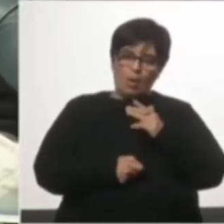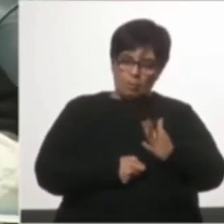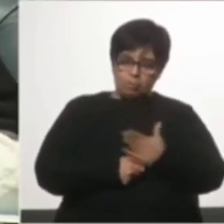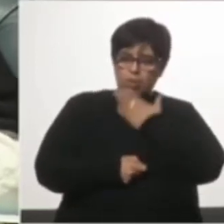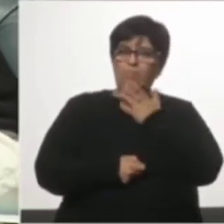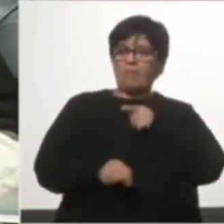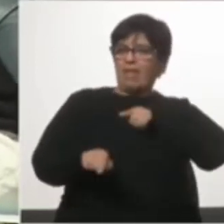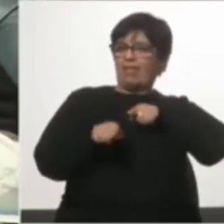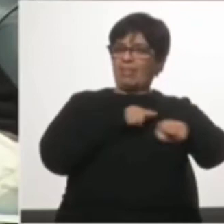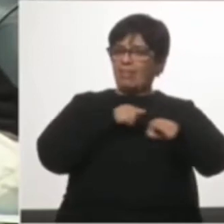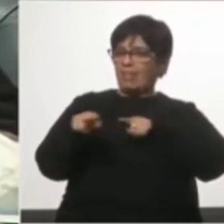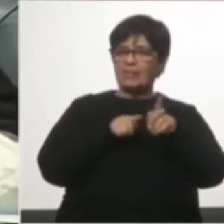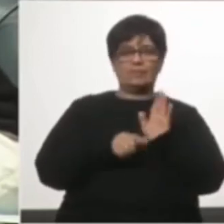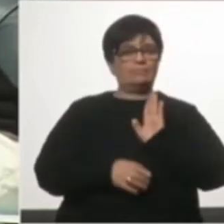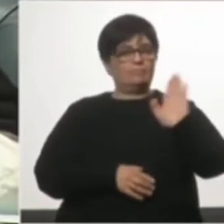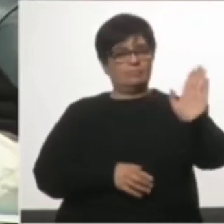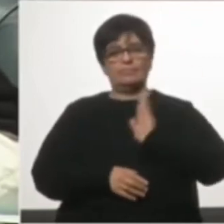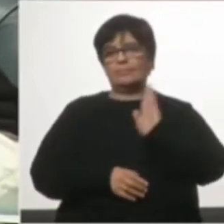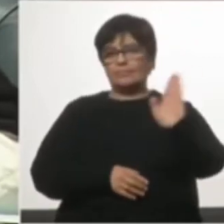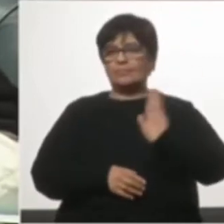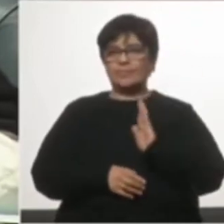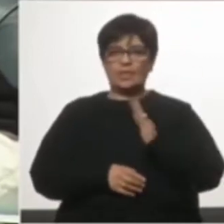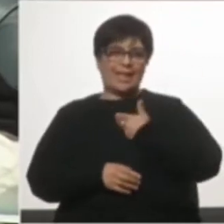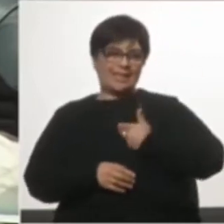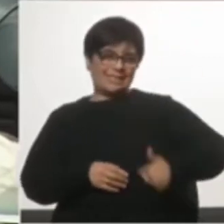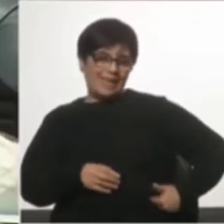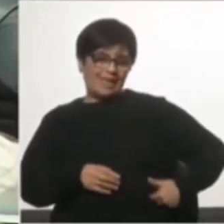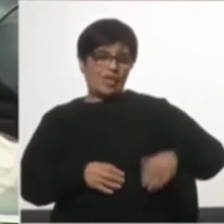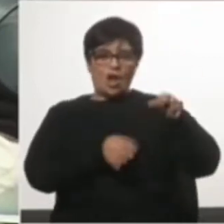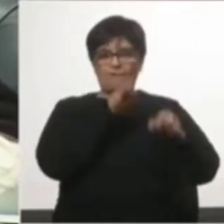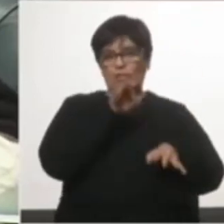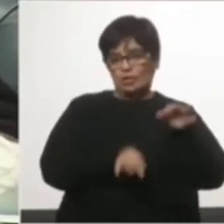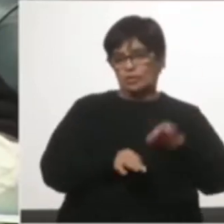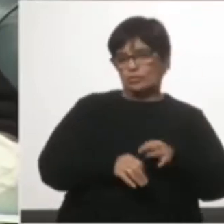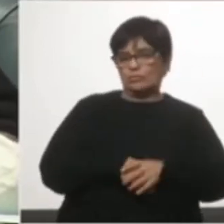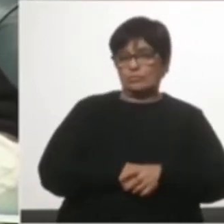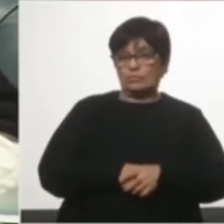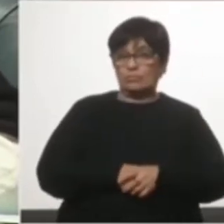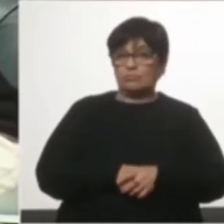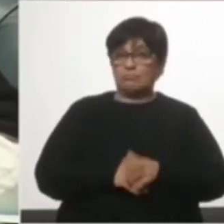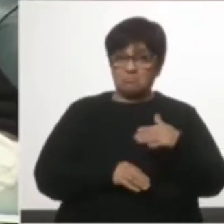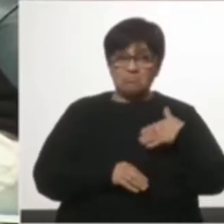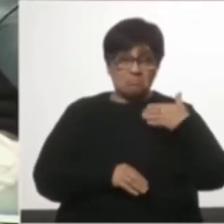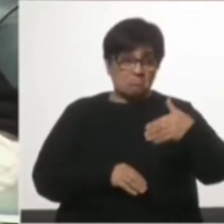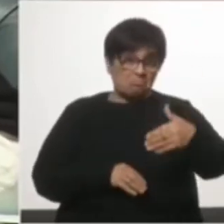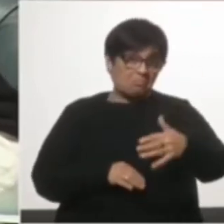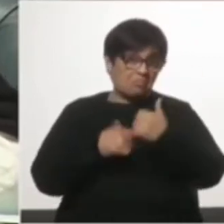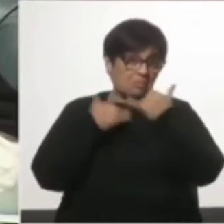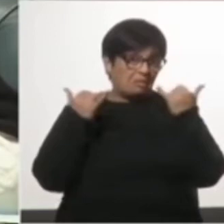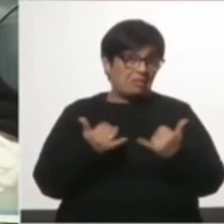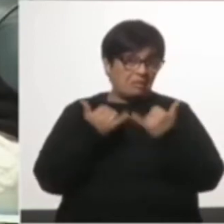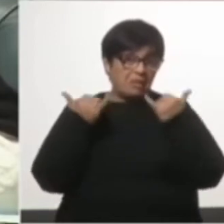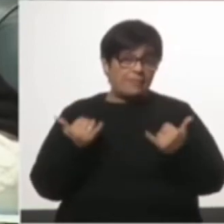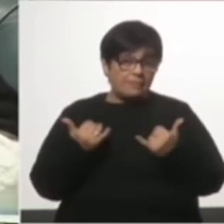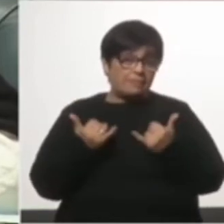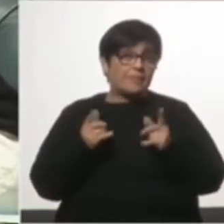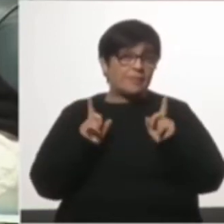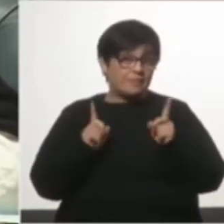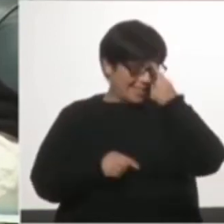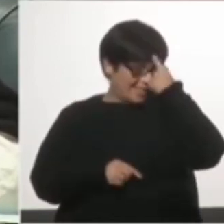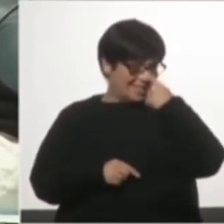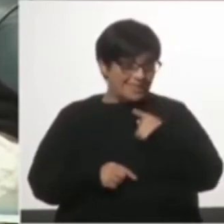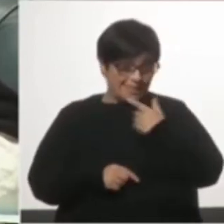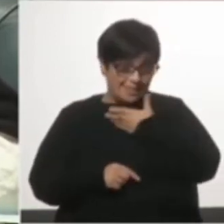de forma bilateral entre el Estado y los laboratorios. Pocos días después, el